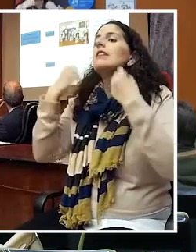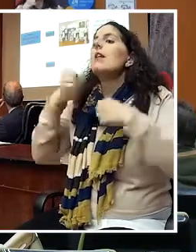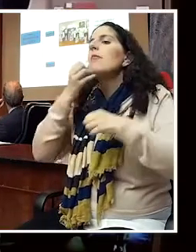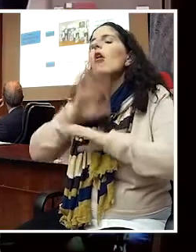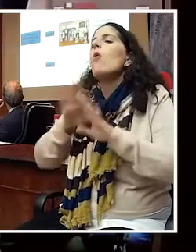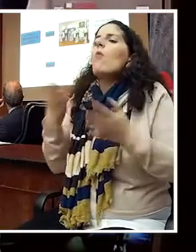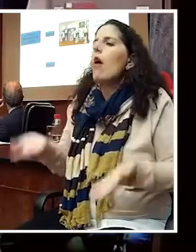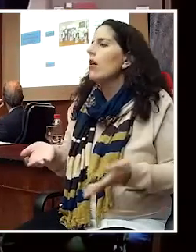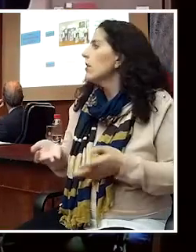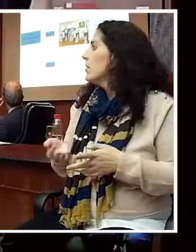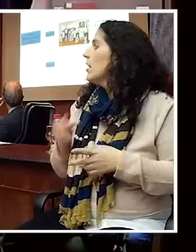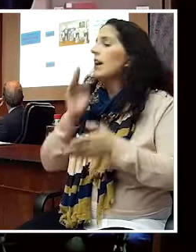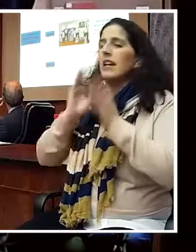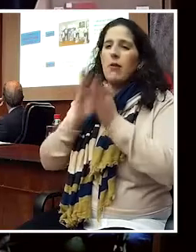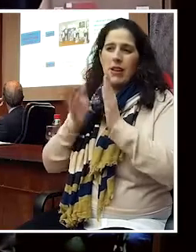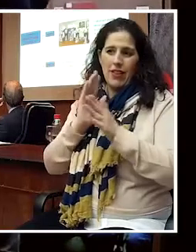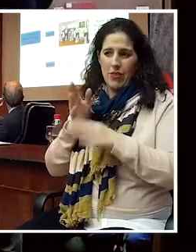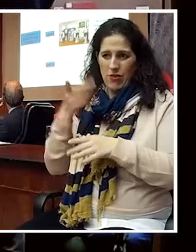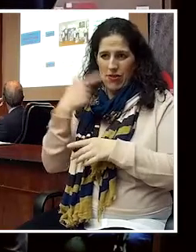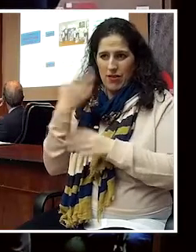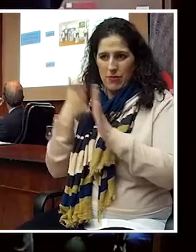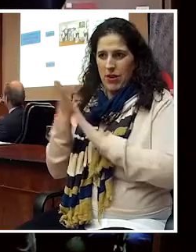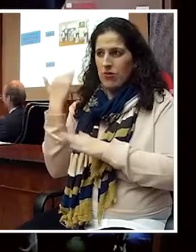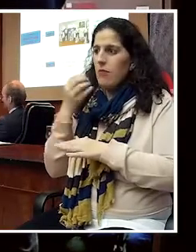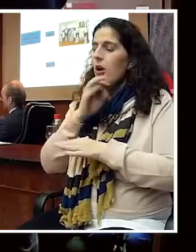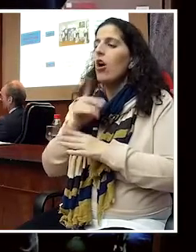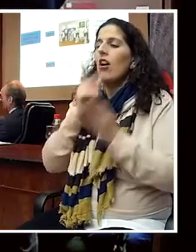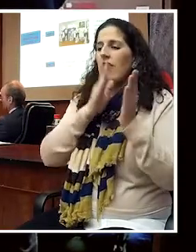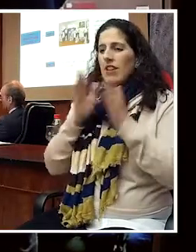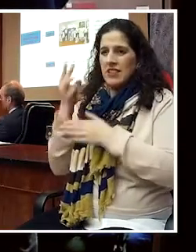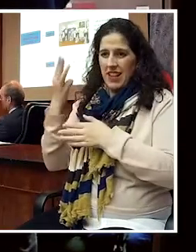como os ha comentado previamente, es con la rehabilitación cardíaca. Tiene 3 fases.